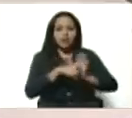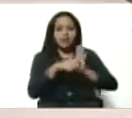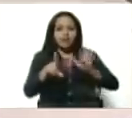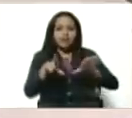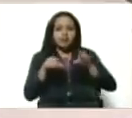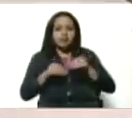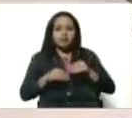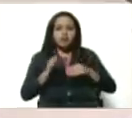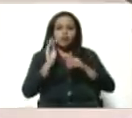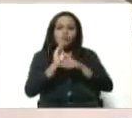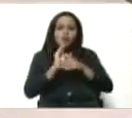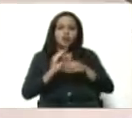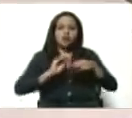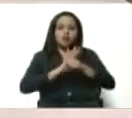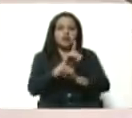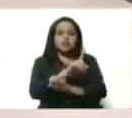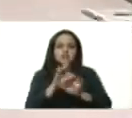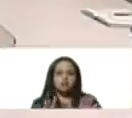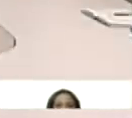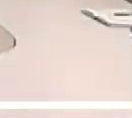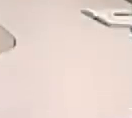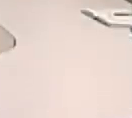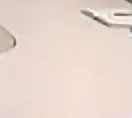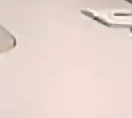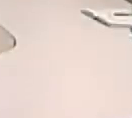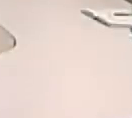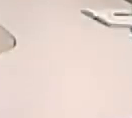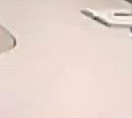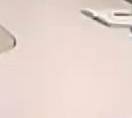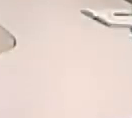19 con esta información vamos a devolver el pasa al estudio adelante